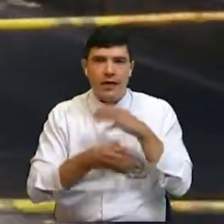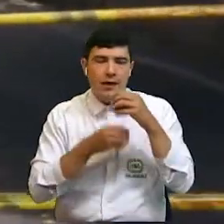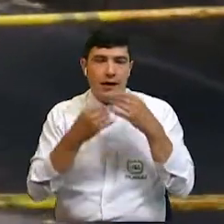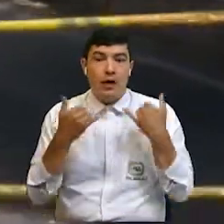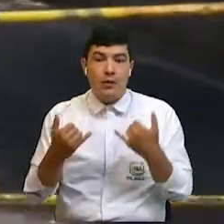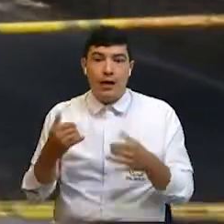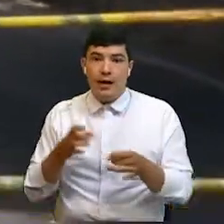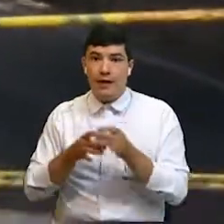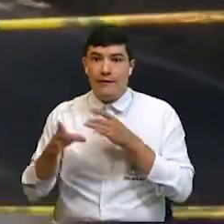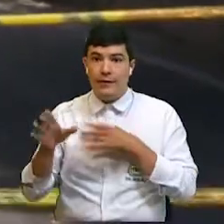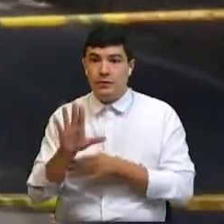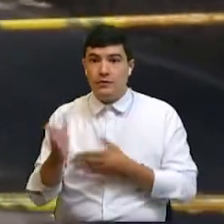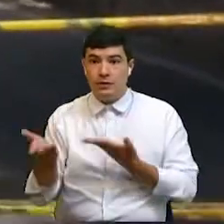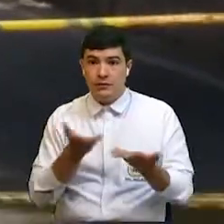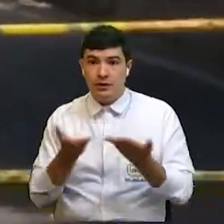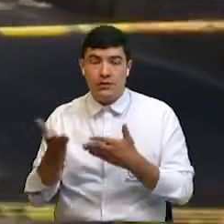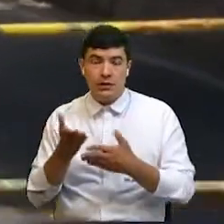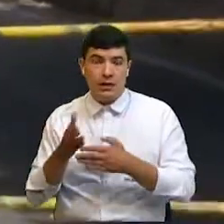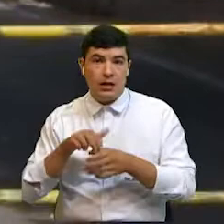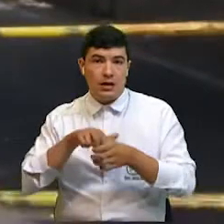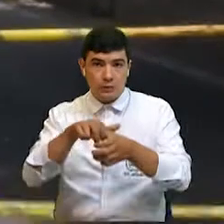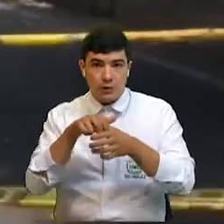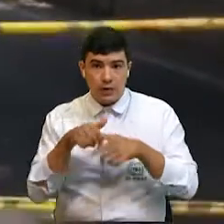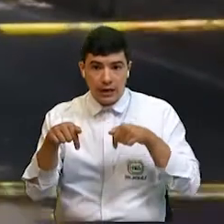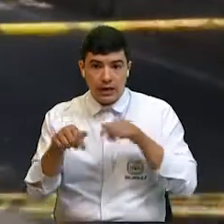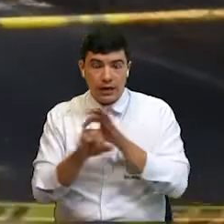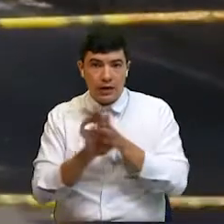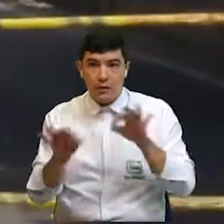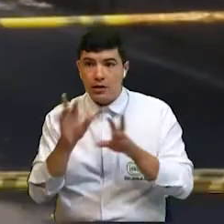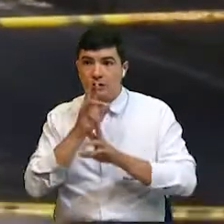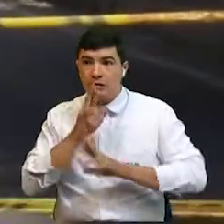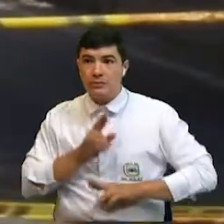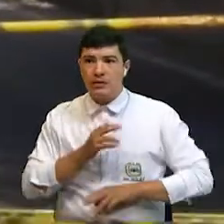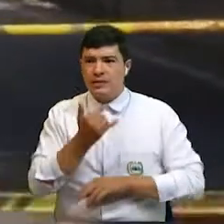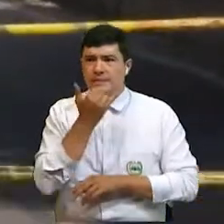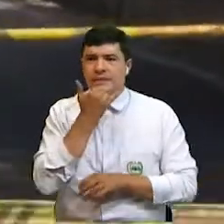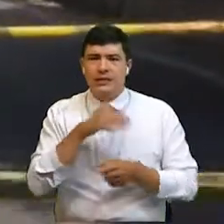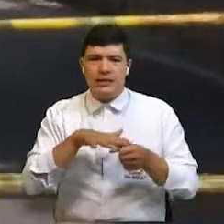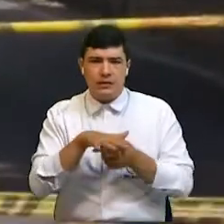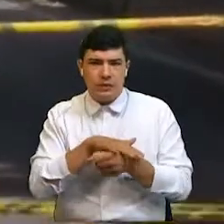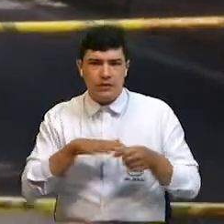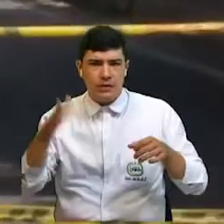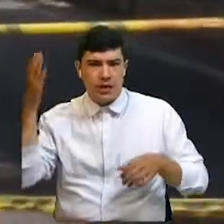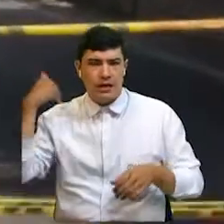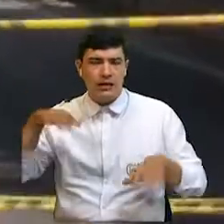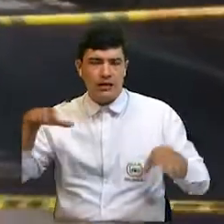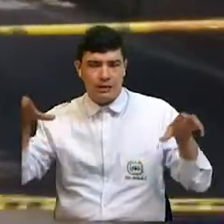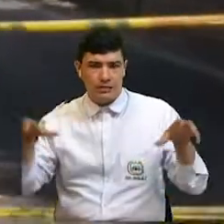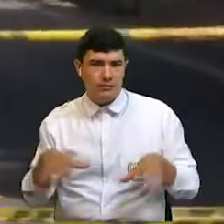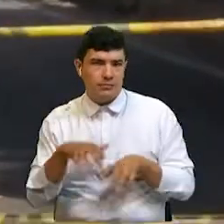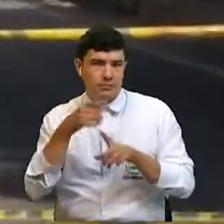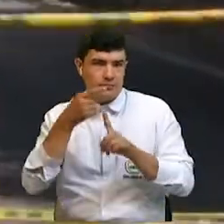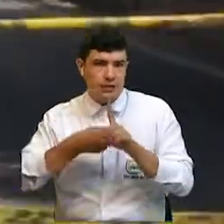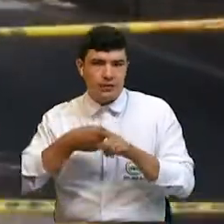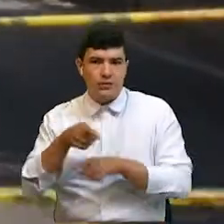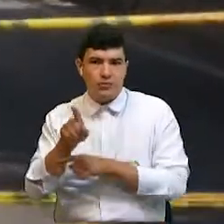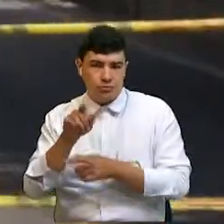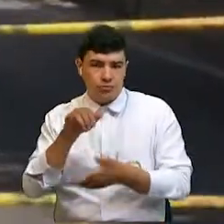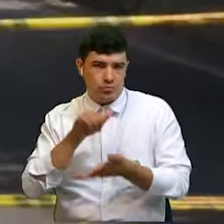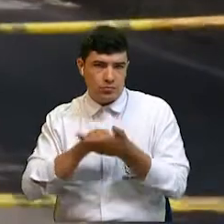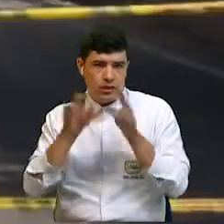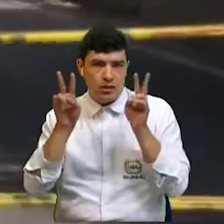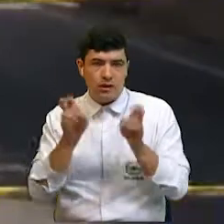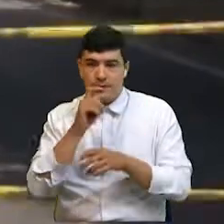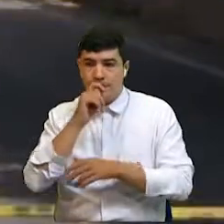de servicio de tránsito y transporte de la ciudad no ha entregado ningún balance sobre lo que se ha venido realizando en los últimos meses en materia de comparendos. Recordar también